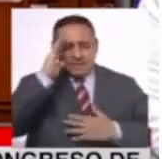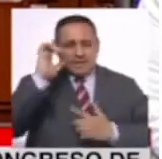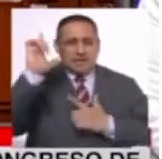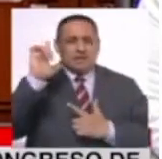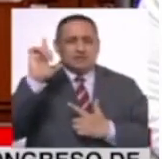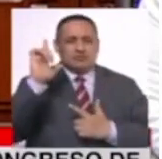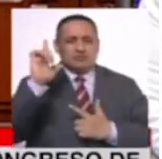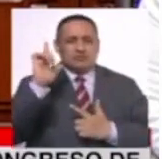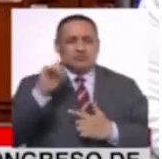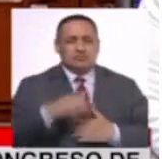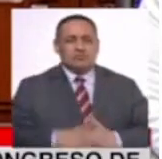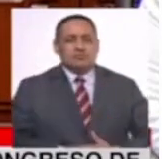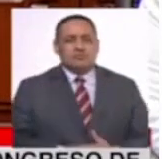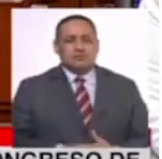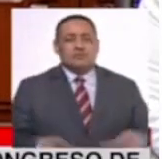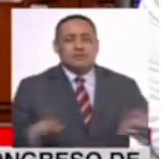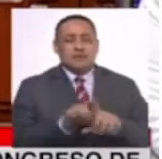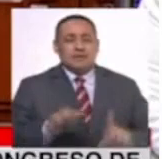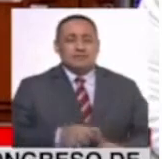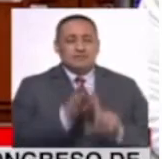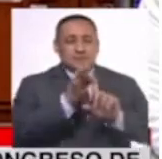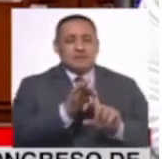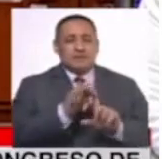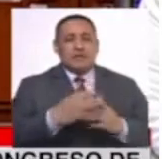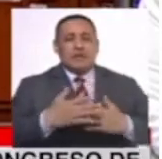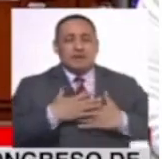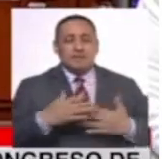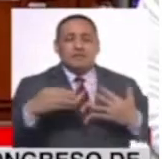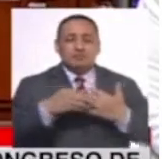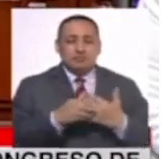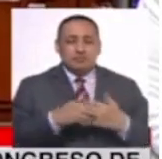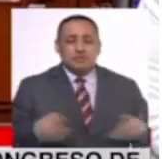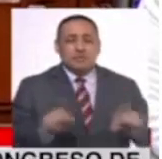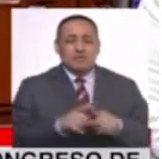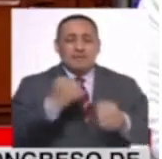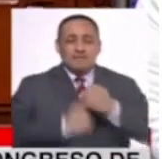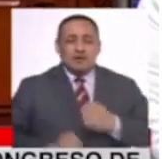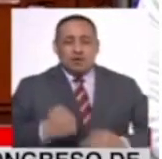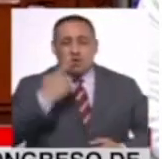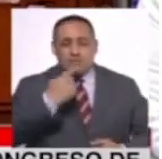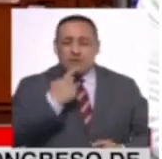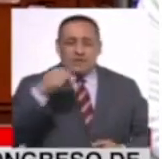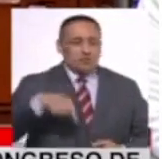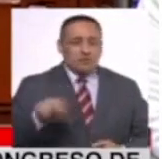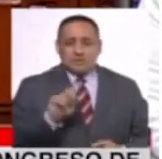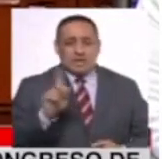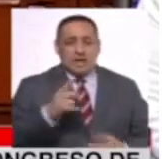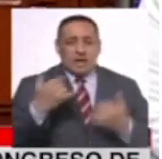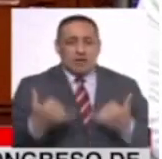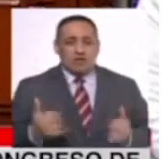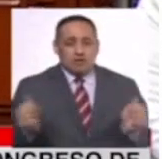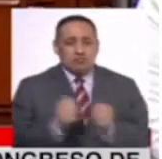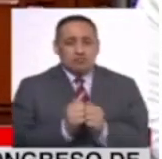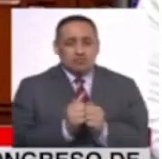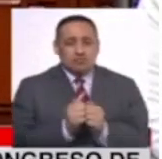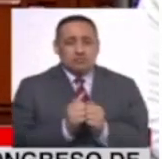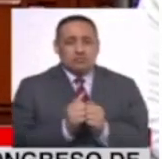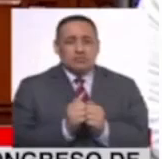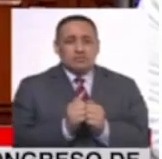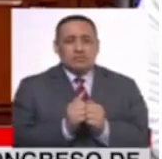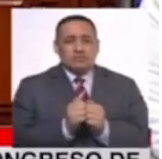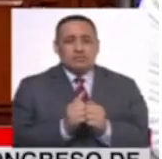Ejército, en particular a mi esposa y mi hijo, que no se encuentran ahora conmigo,